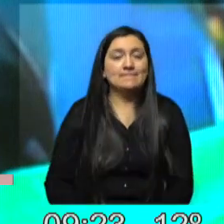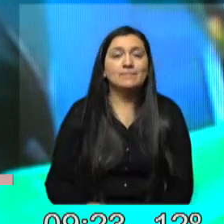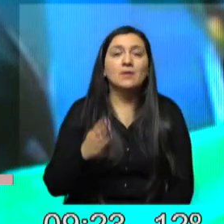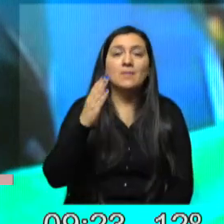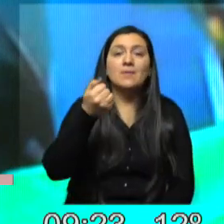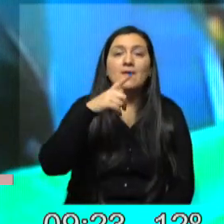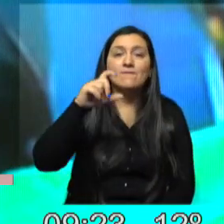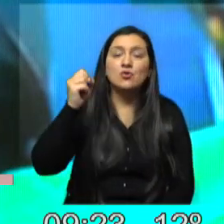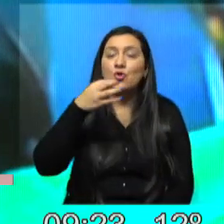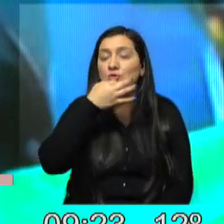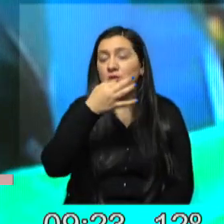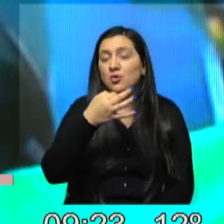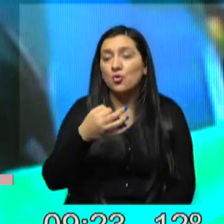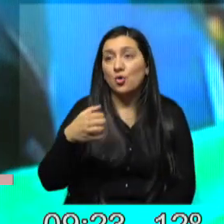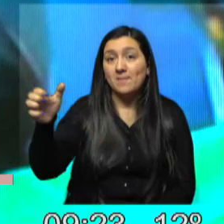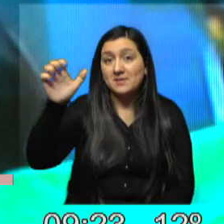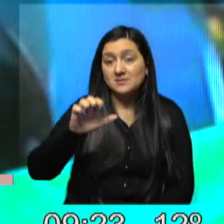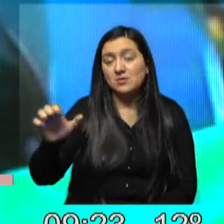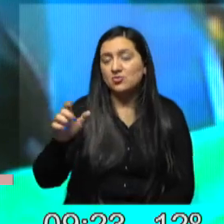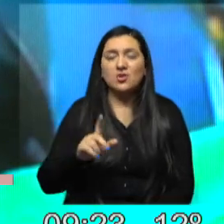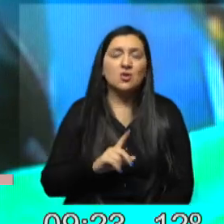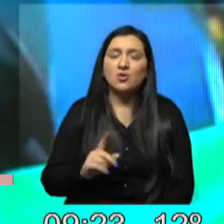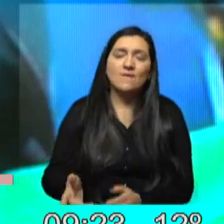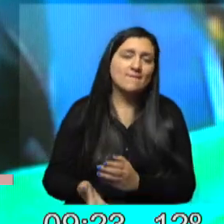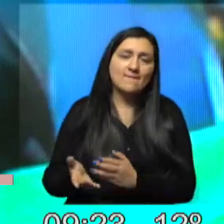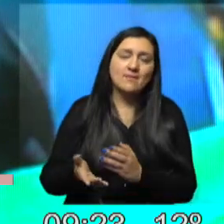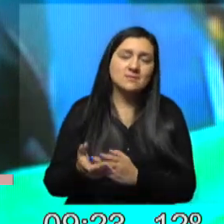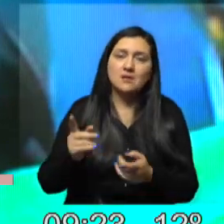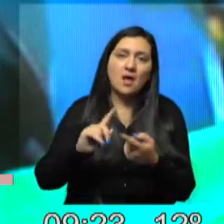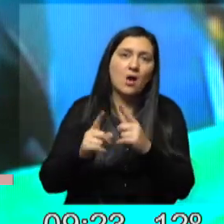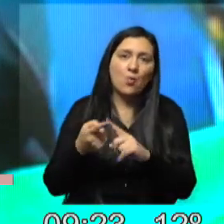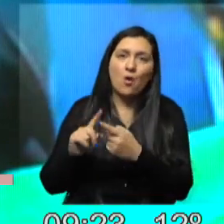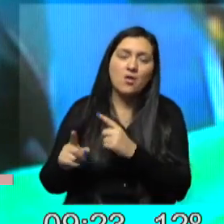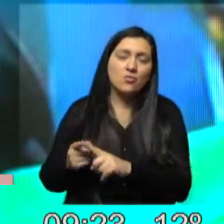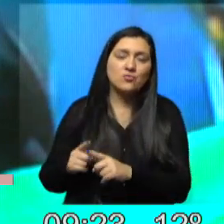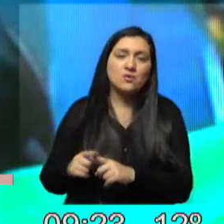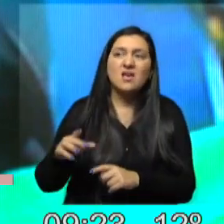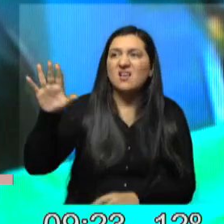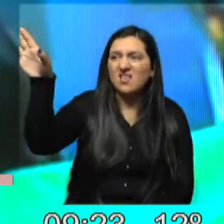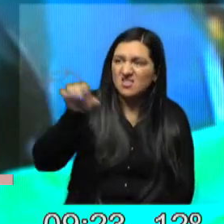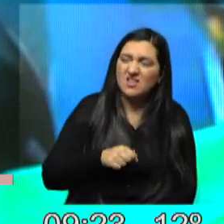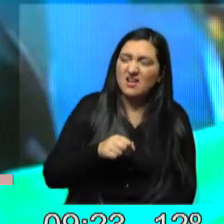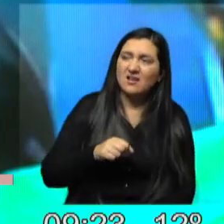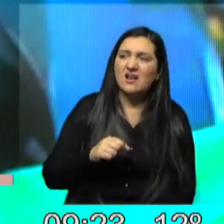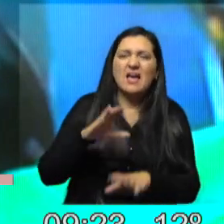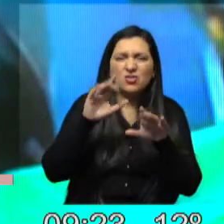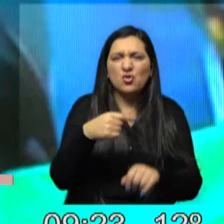frente a empresarios hace un tiempo, bueno, no vamos a hacer acuerdos que traigan a toda la chinada a